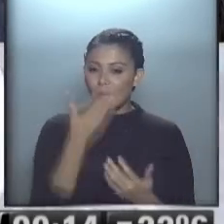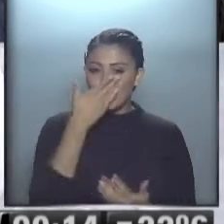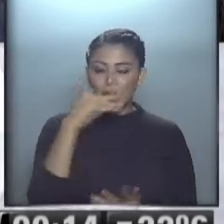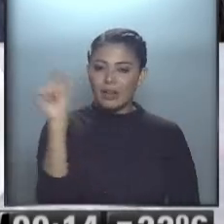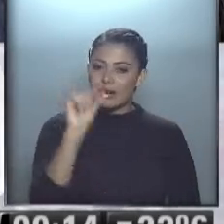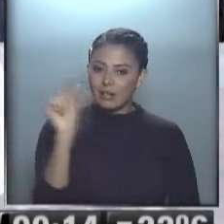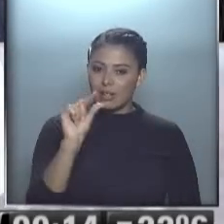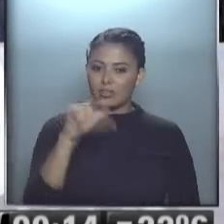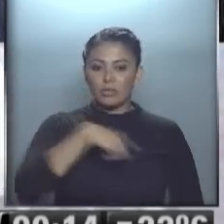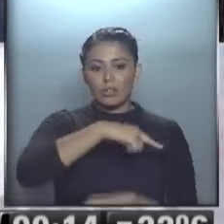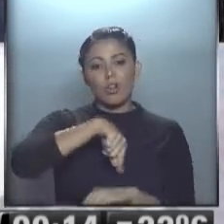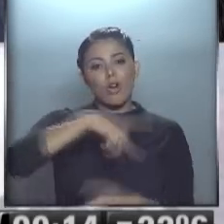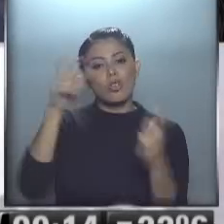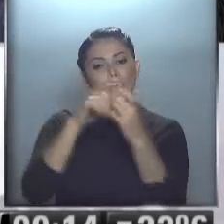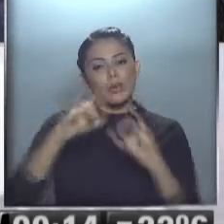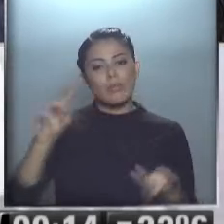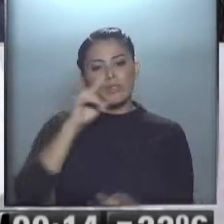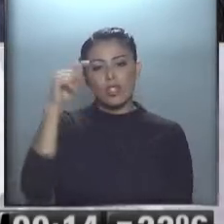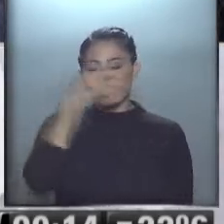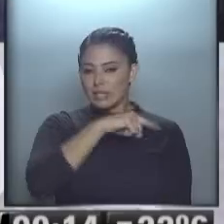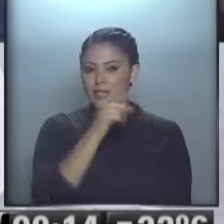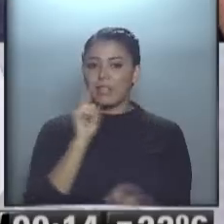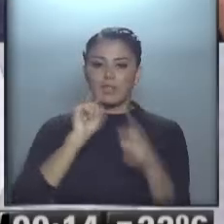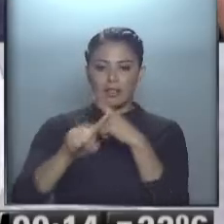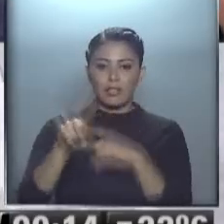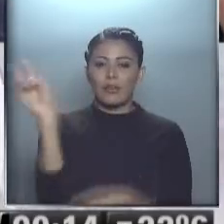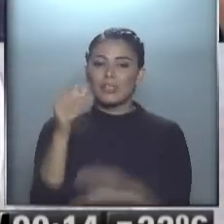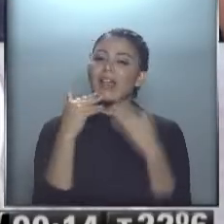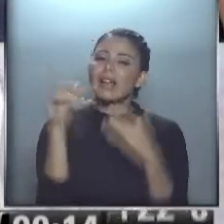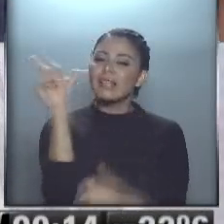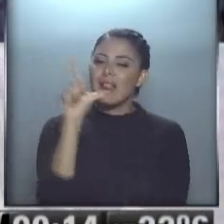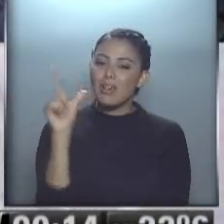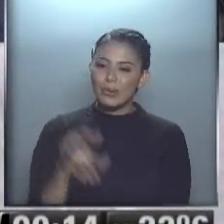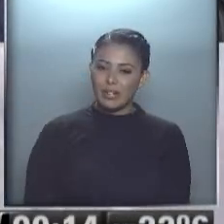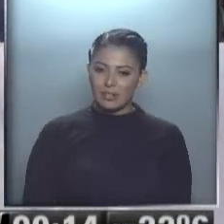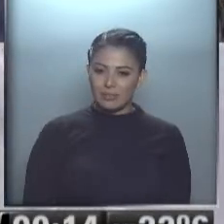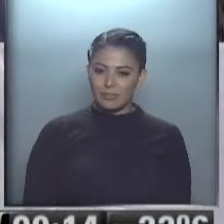ratito y Durante las próximas ediciones de visión 7 vamos a volver en vivo a Venezuela Gracias